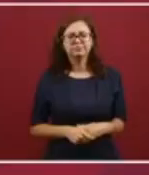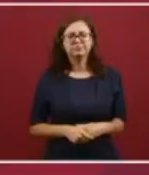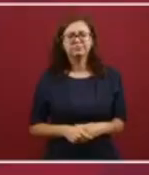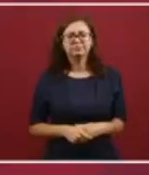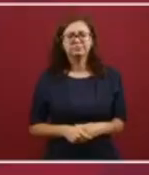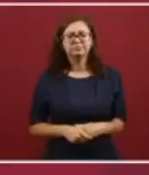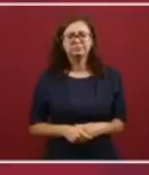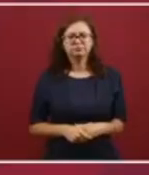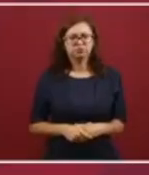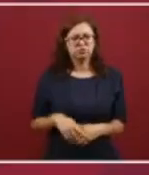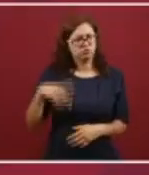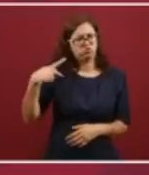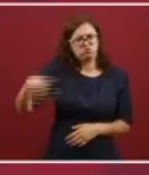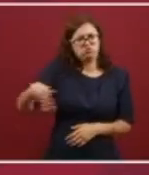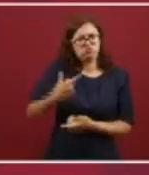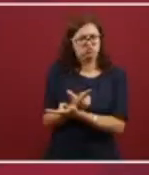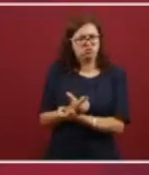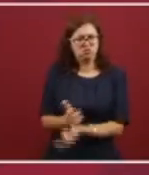Esa es la libertad.